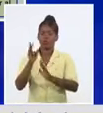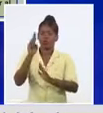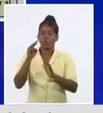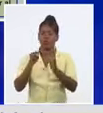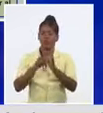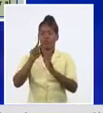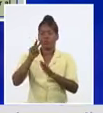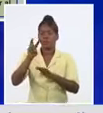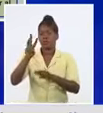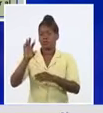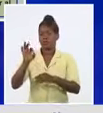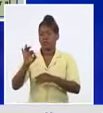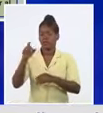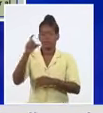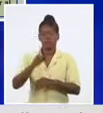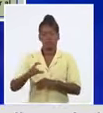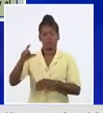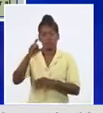2.230, Camagüey